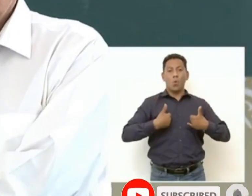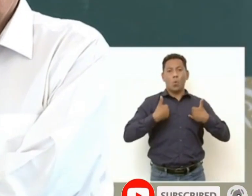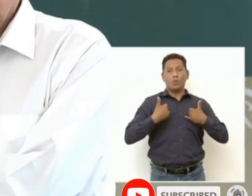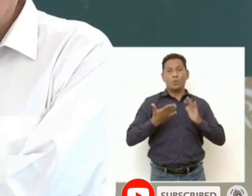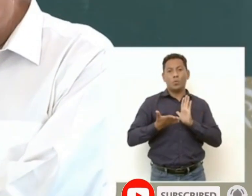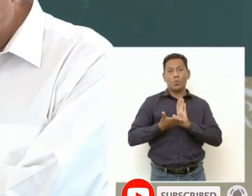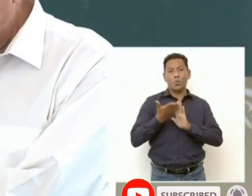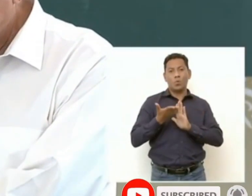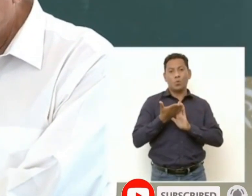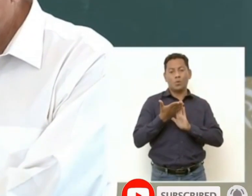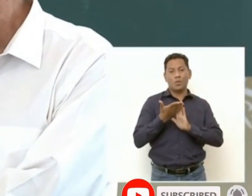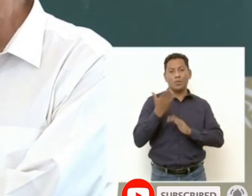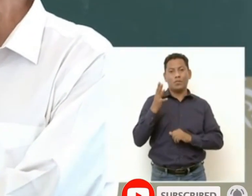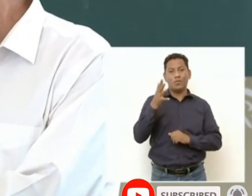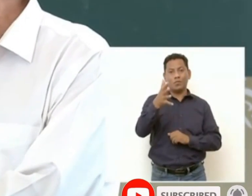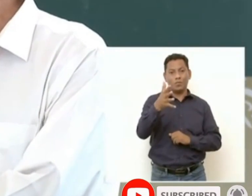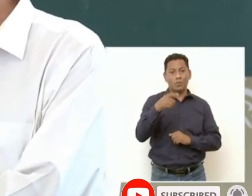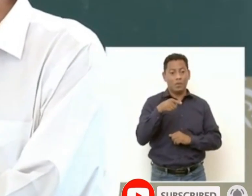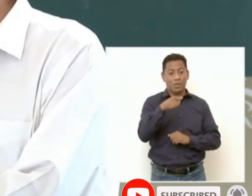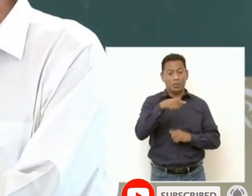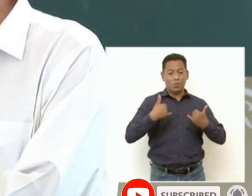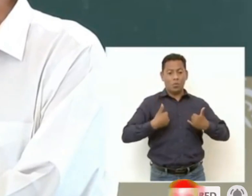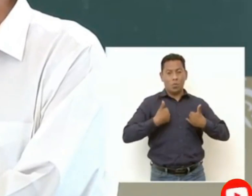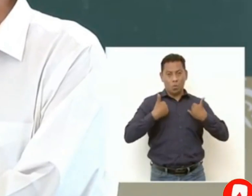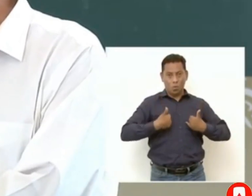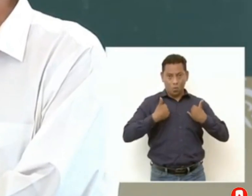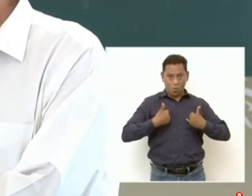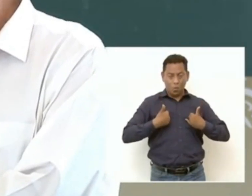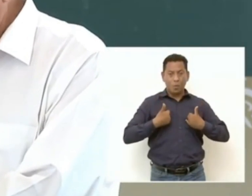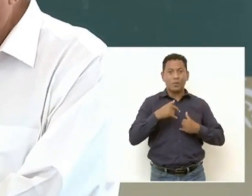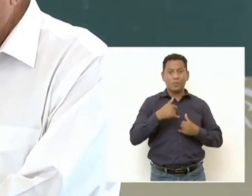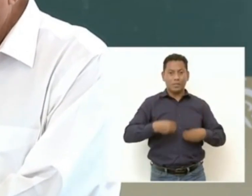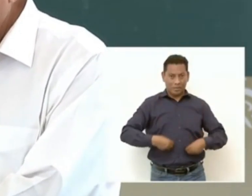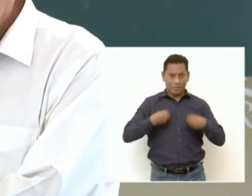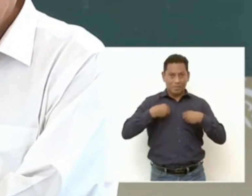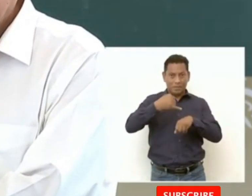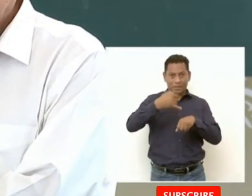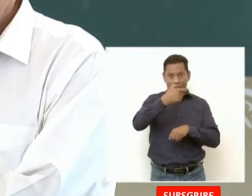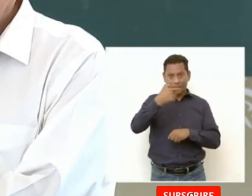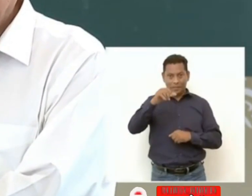Construyendo el Futuro. Estos jóvenes de Iztapa